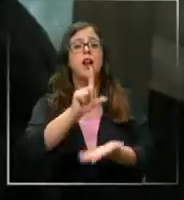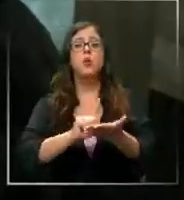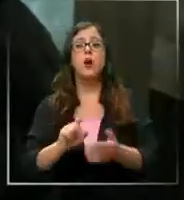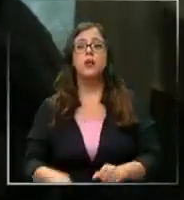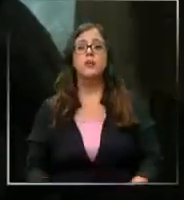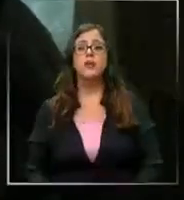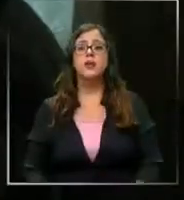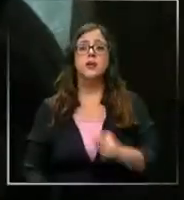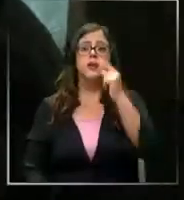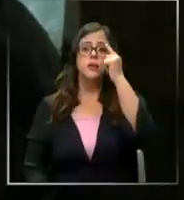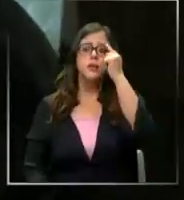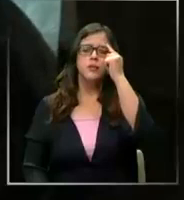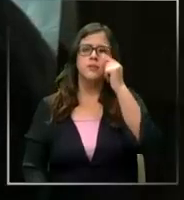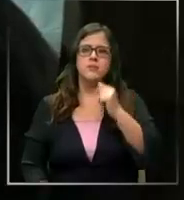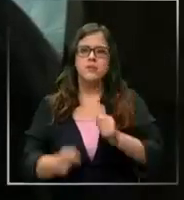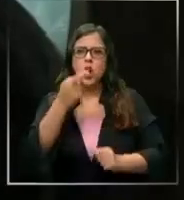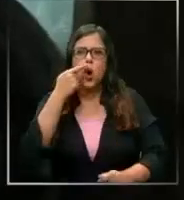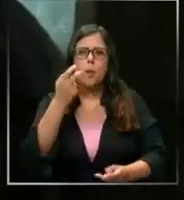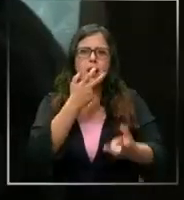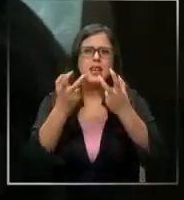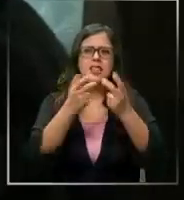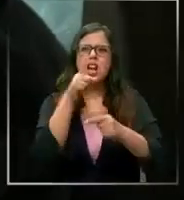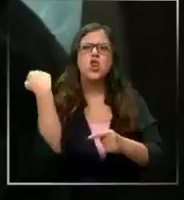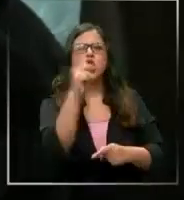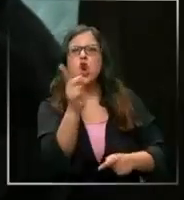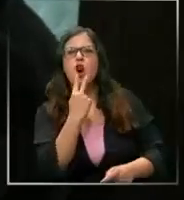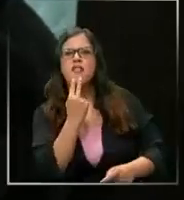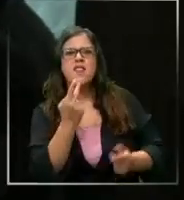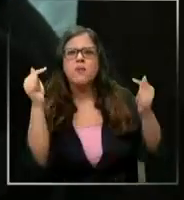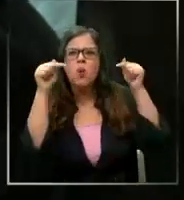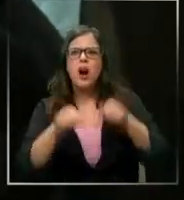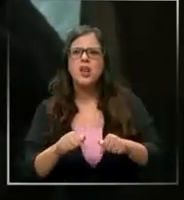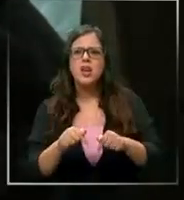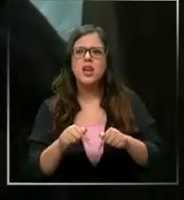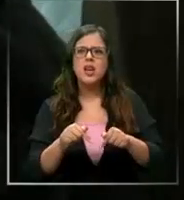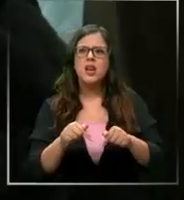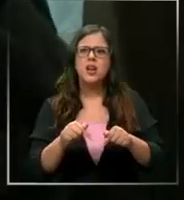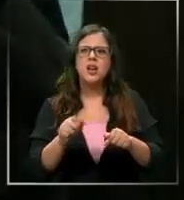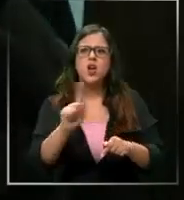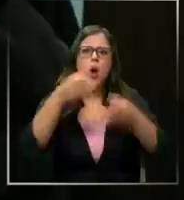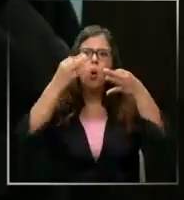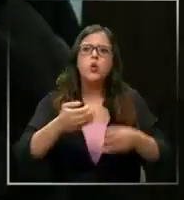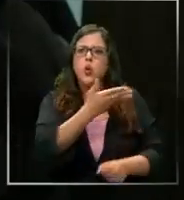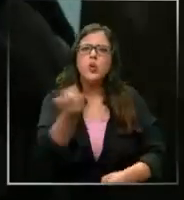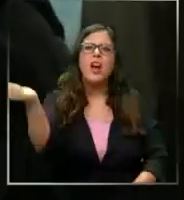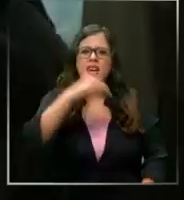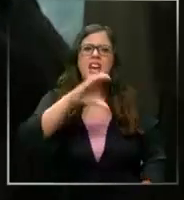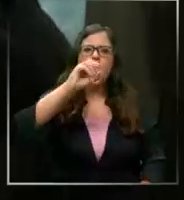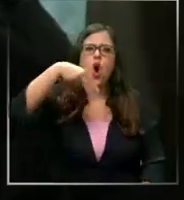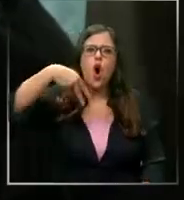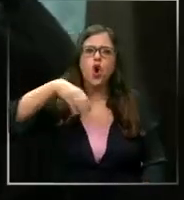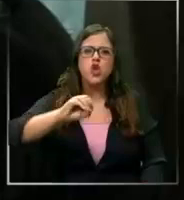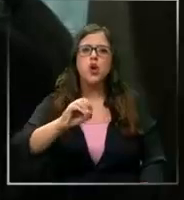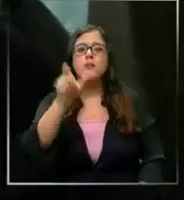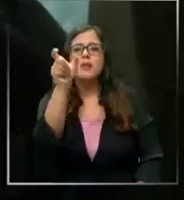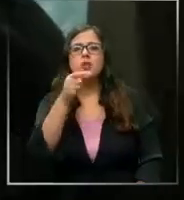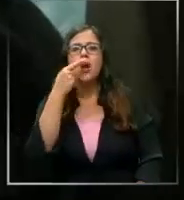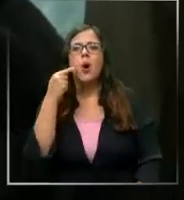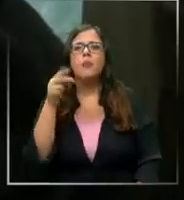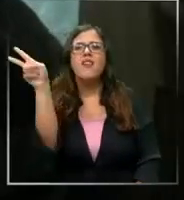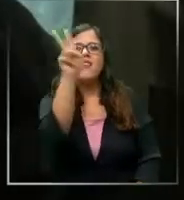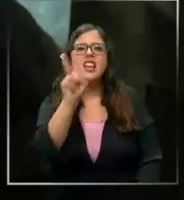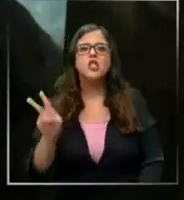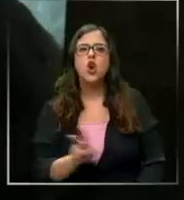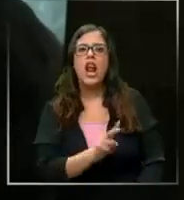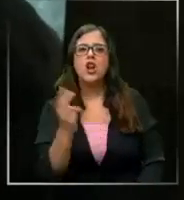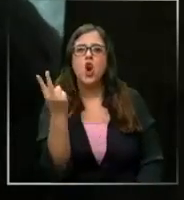Nadie tiene que meterlo para acá, porque nosotros no vivimos aquí. ¡Coño, un abuso que estén aquí, coño! ¡Mire lo que hallaron!